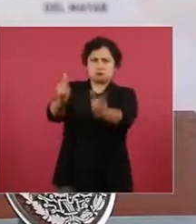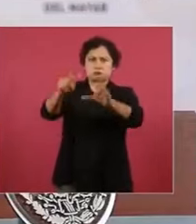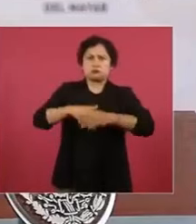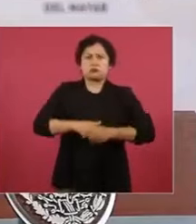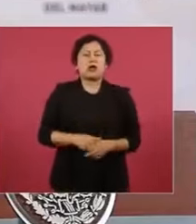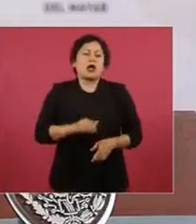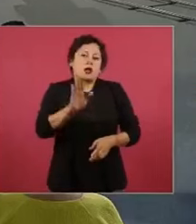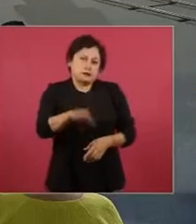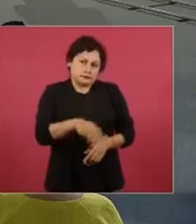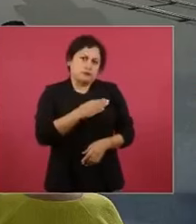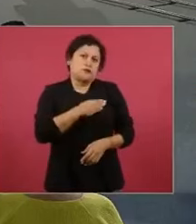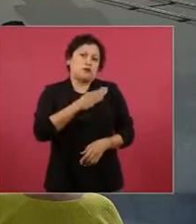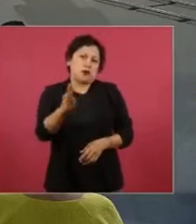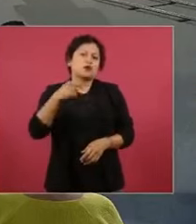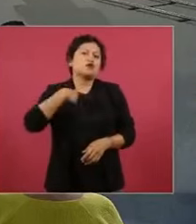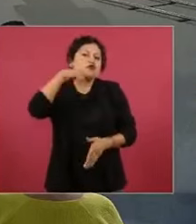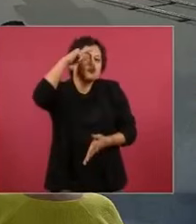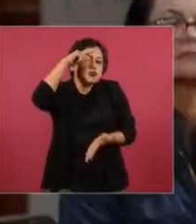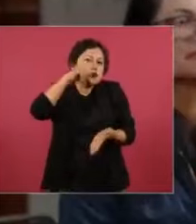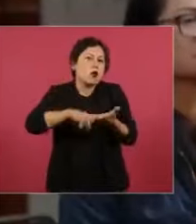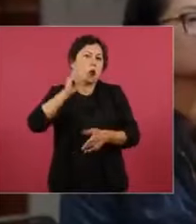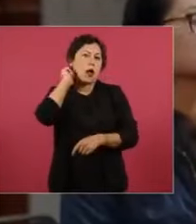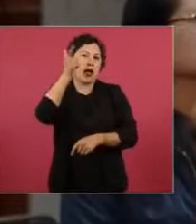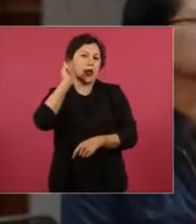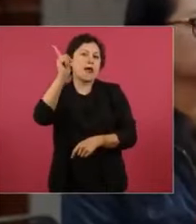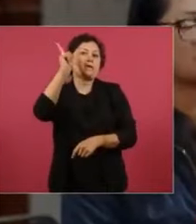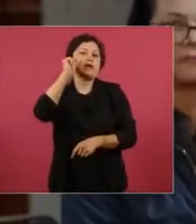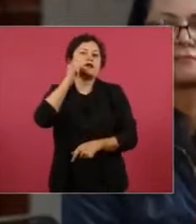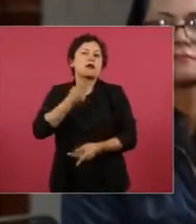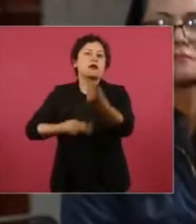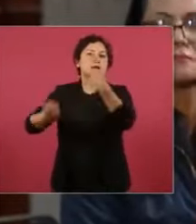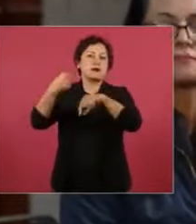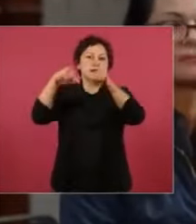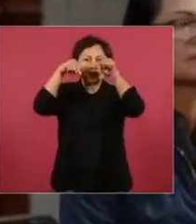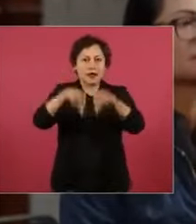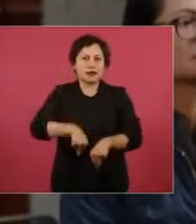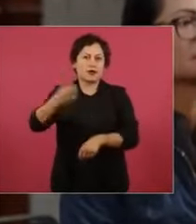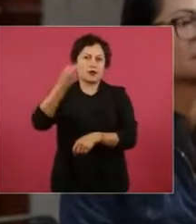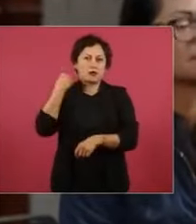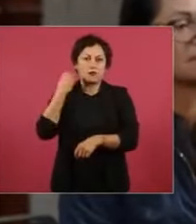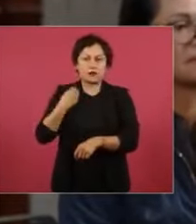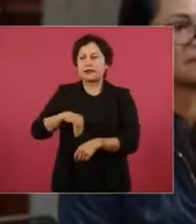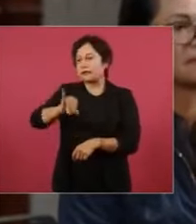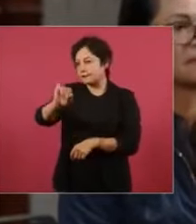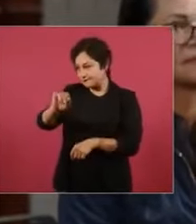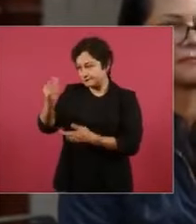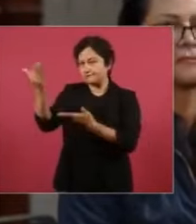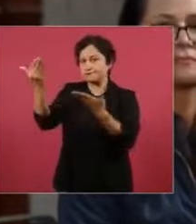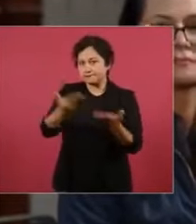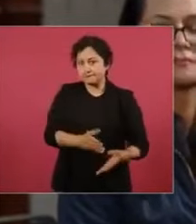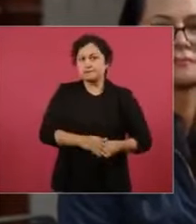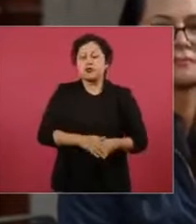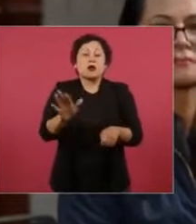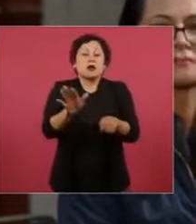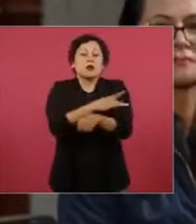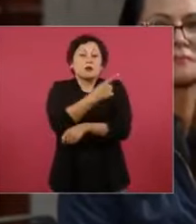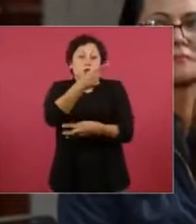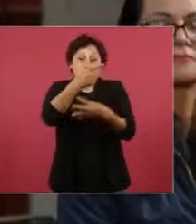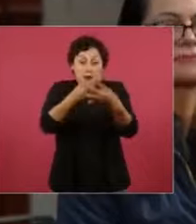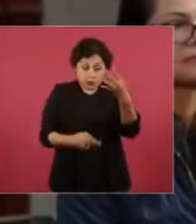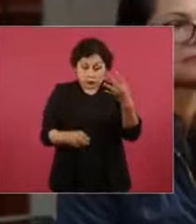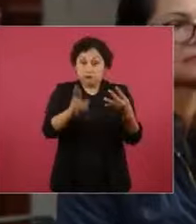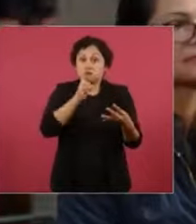espero que mañana pueda ingresar a la conferencia. Sí, sí, sí. Porque antes de que, esto... Como en esto no tuvo respuesta usted, entonces le voy a hacer